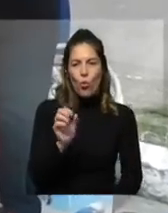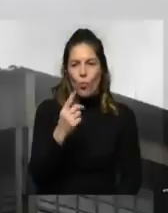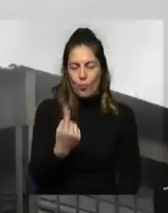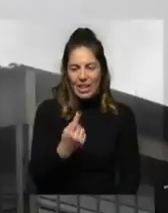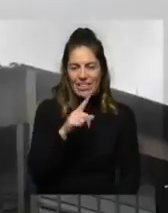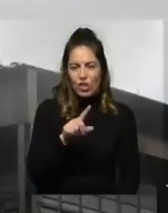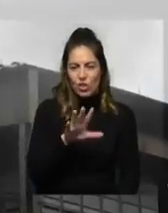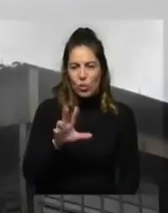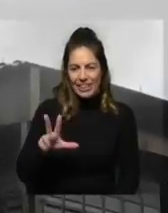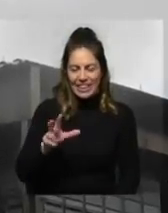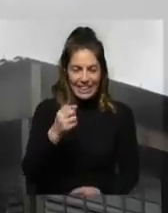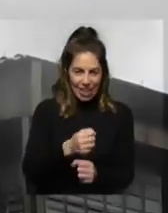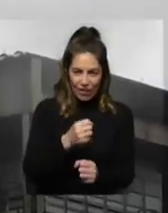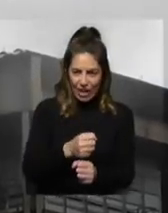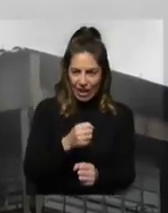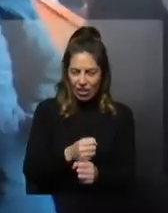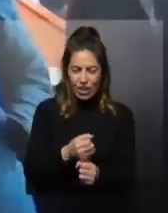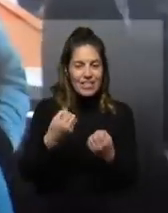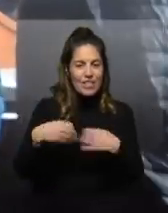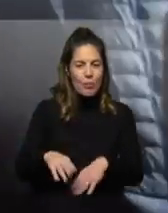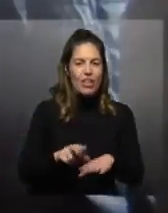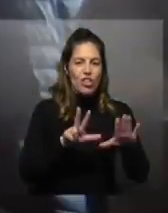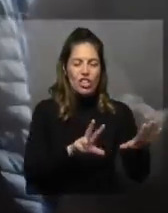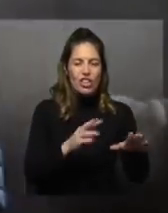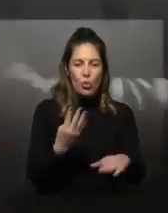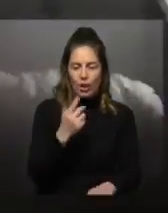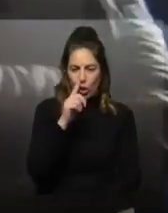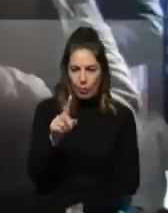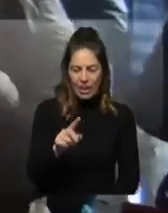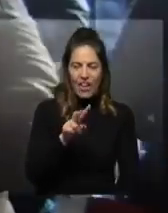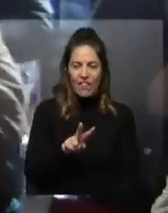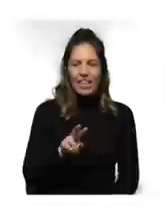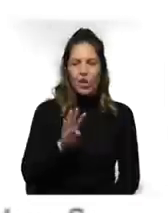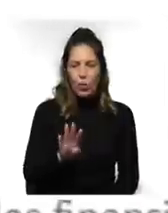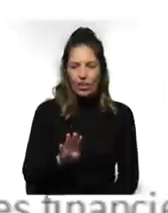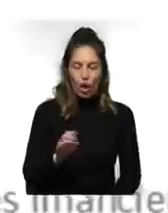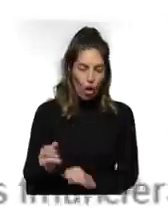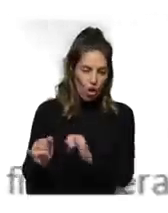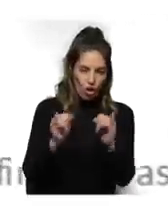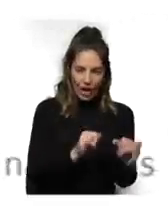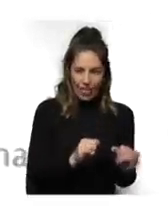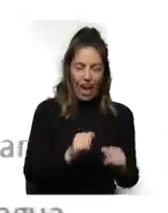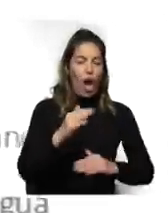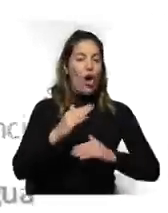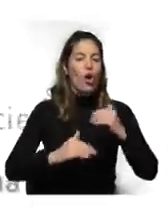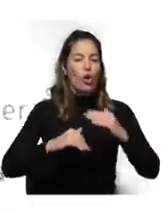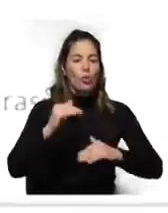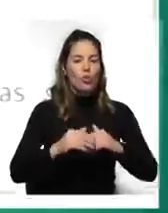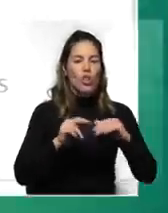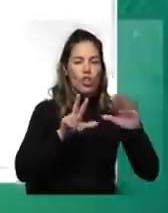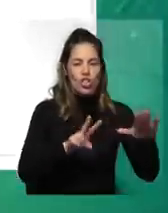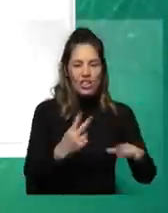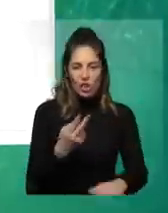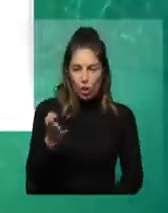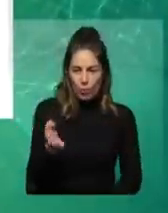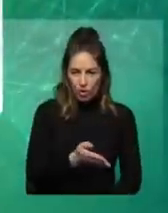trabajadoras y trabajadores y se perdieron 84.024 jornadas la construcción representó el 82%